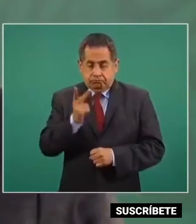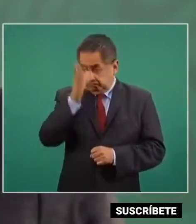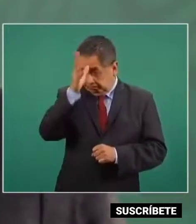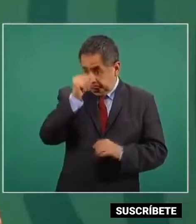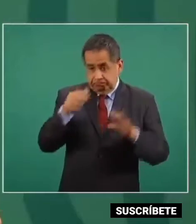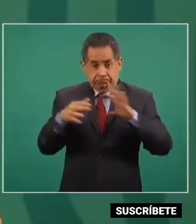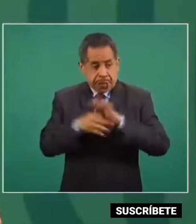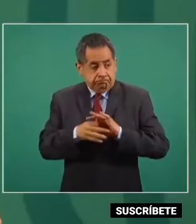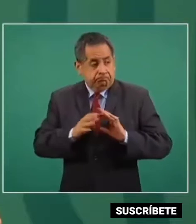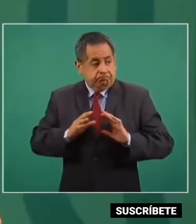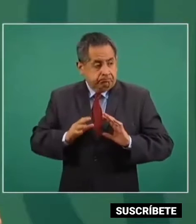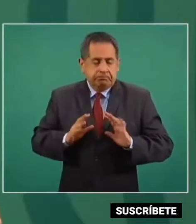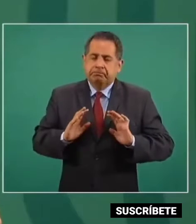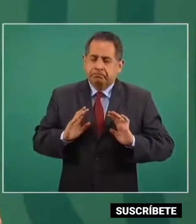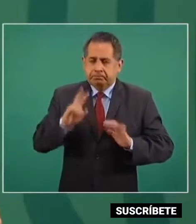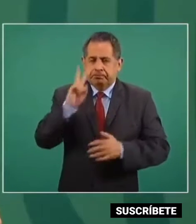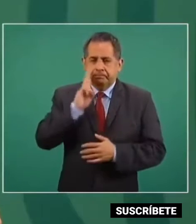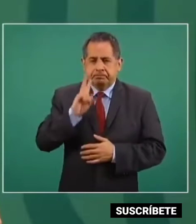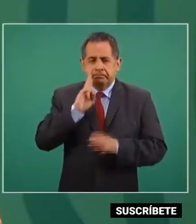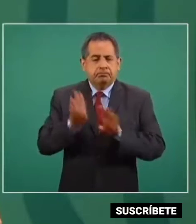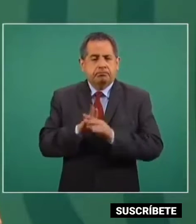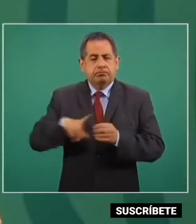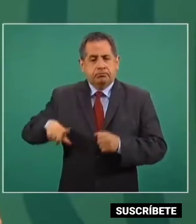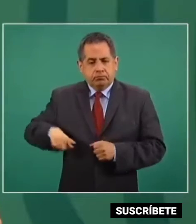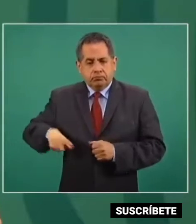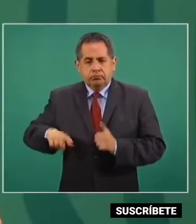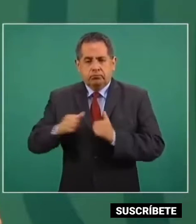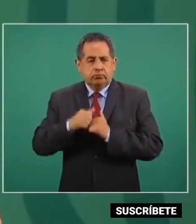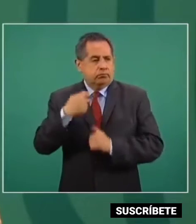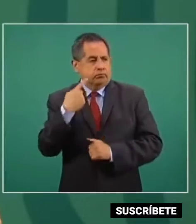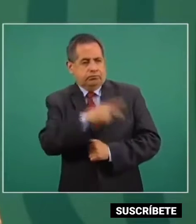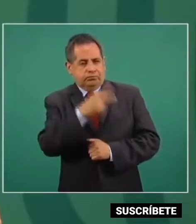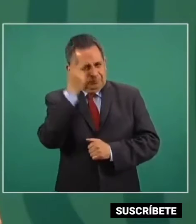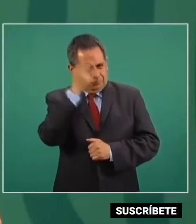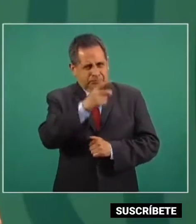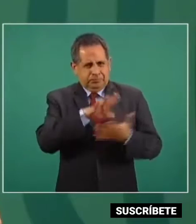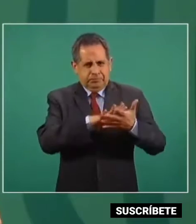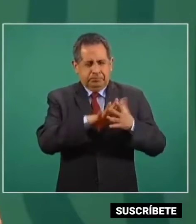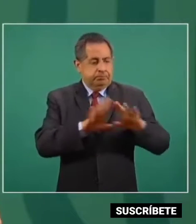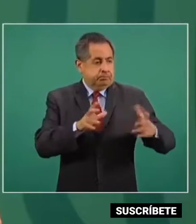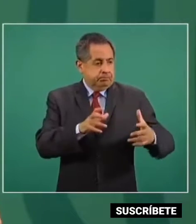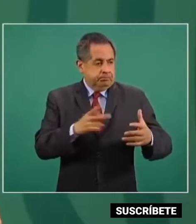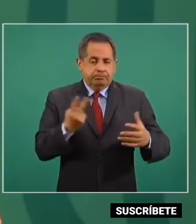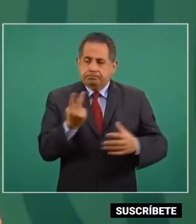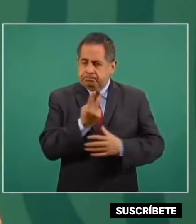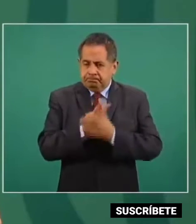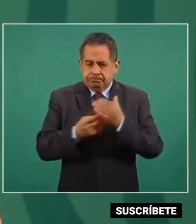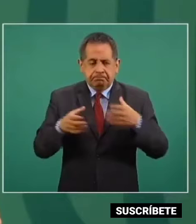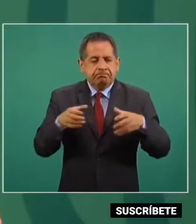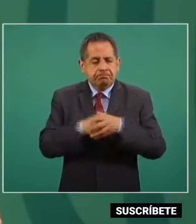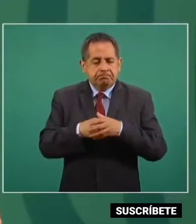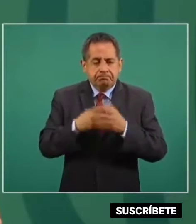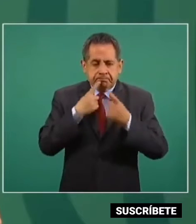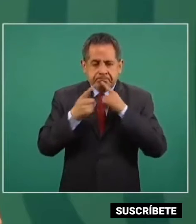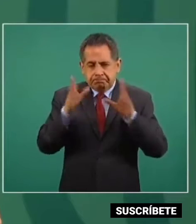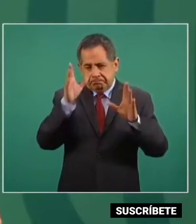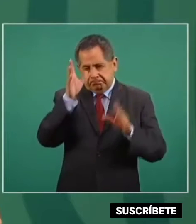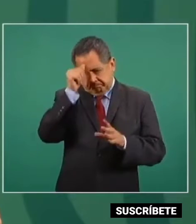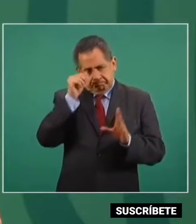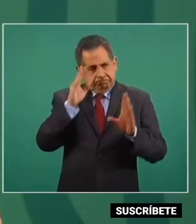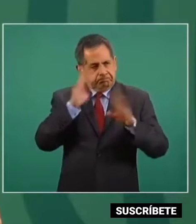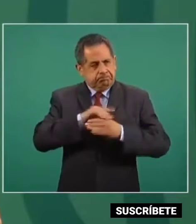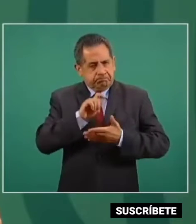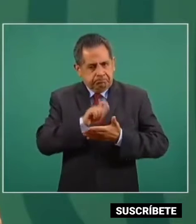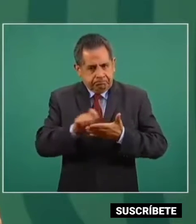se debe de lograr un acuerdo